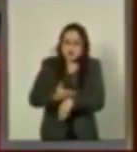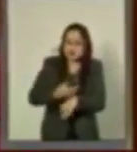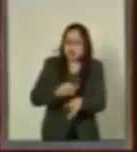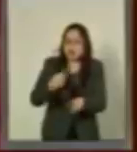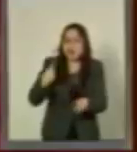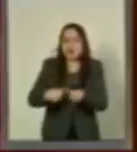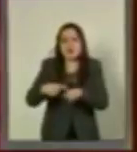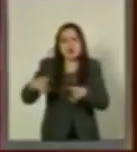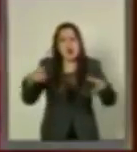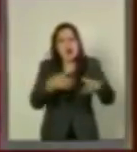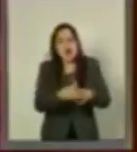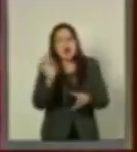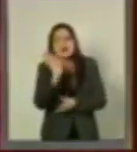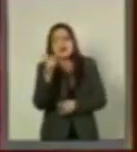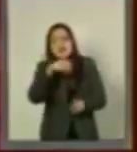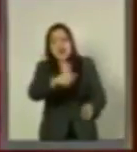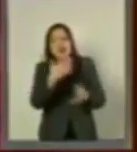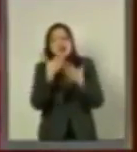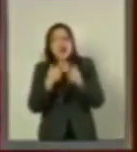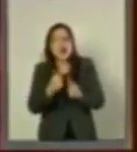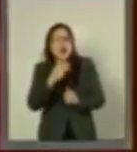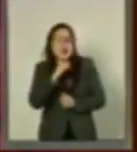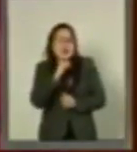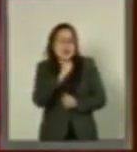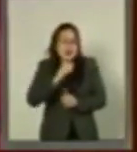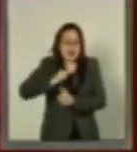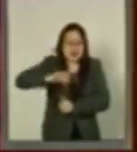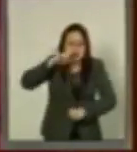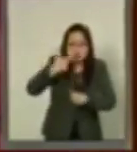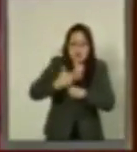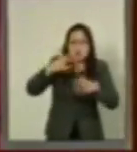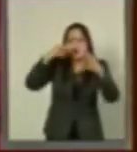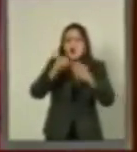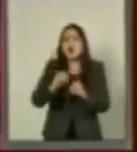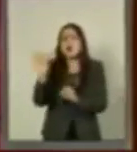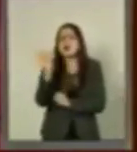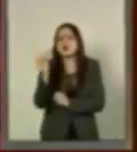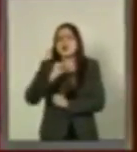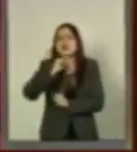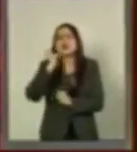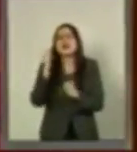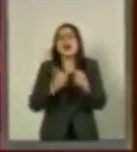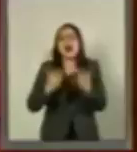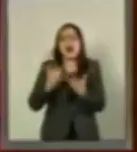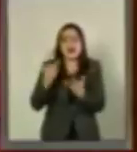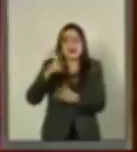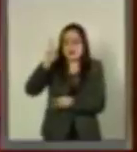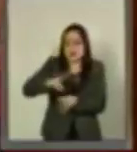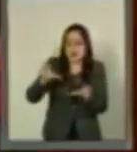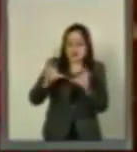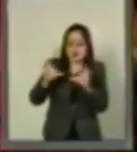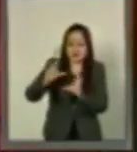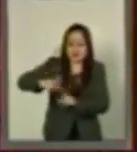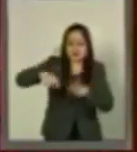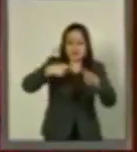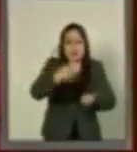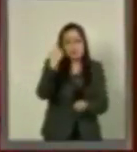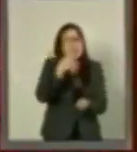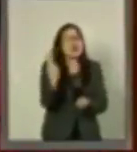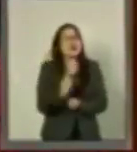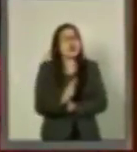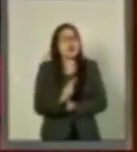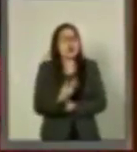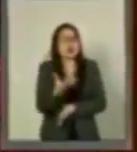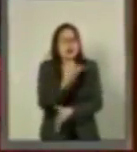virtud de que alguien sin ninguna calidad, autoridad, realizan una supuesta certificación a cambio